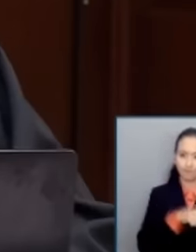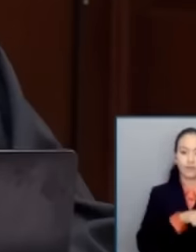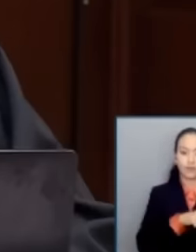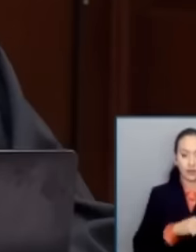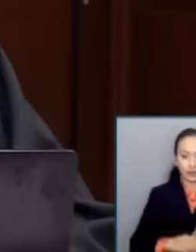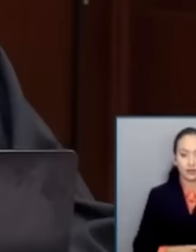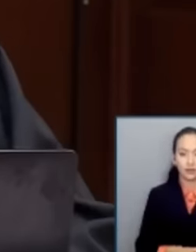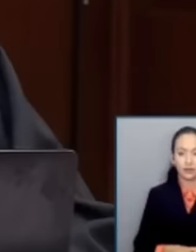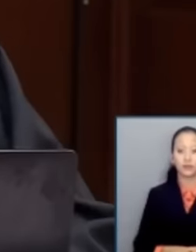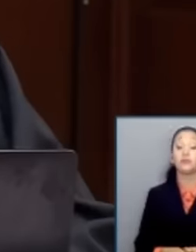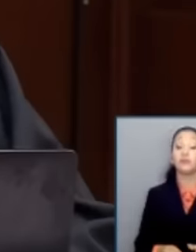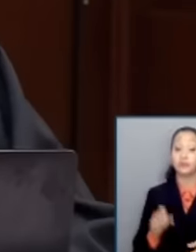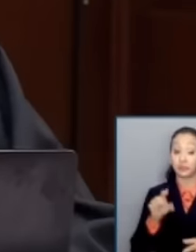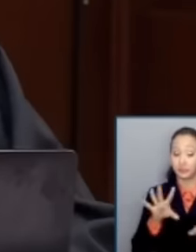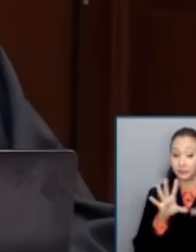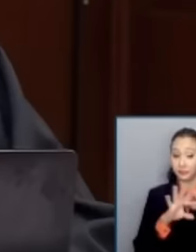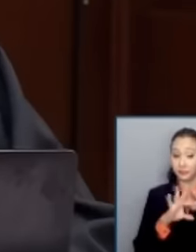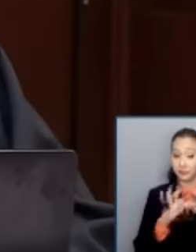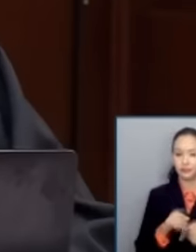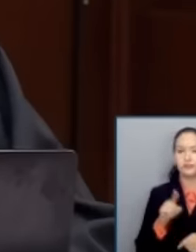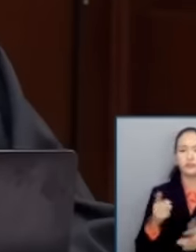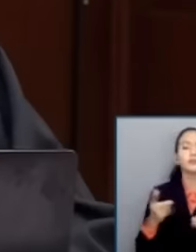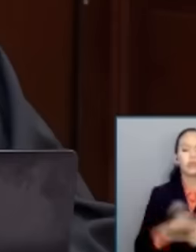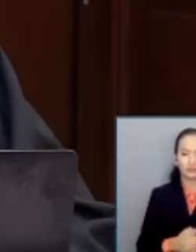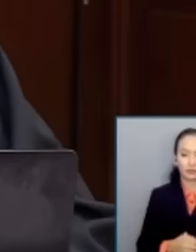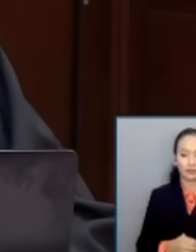no dan fechas de audiencia.